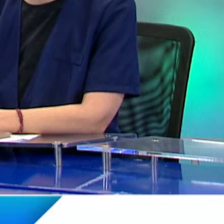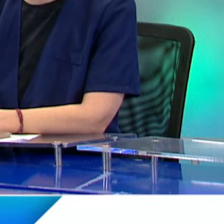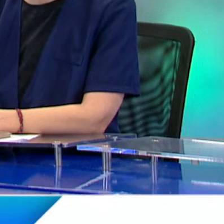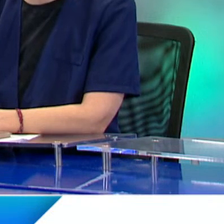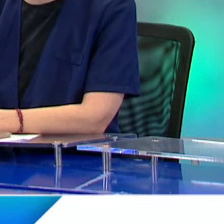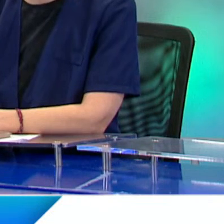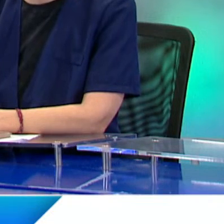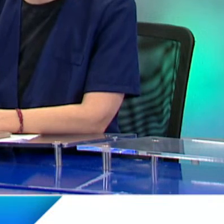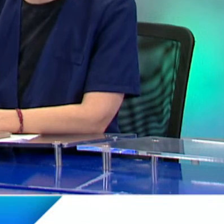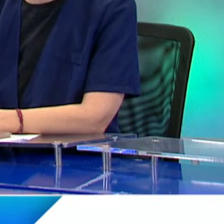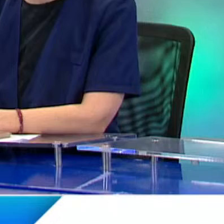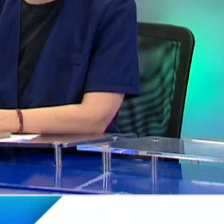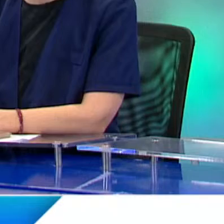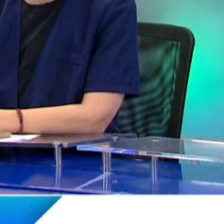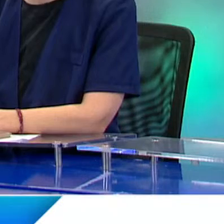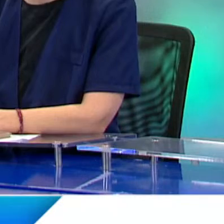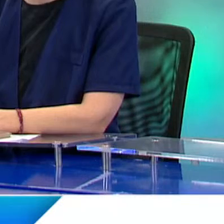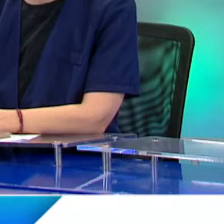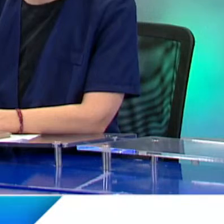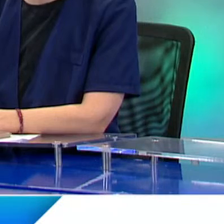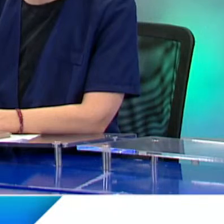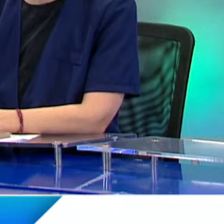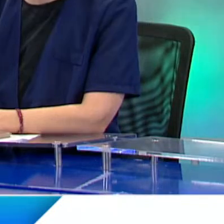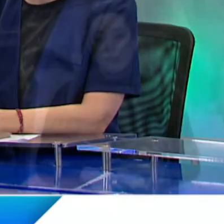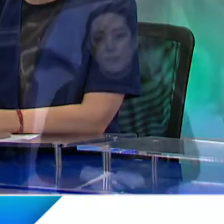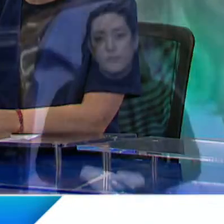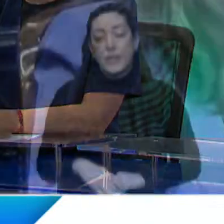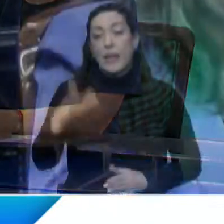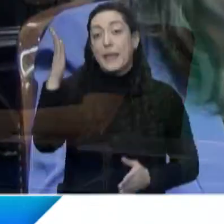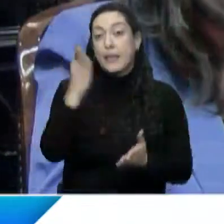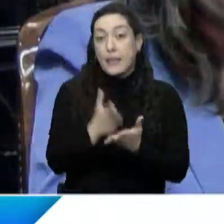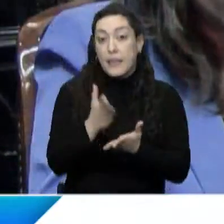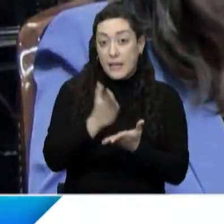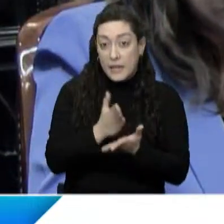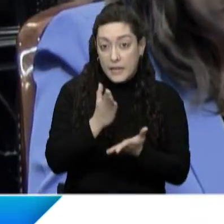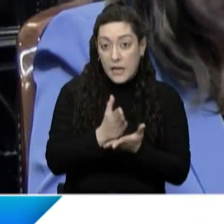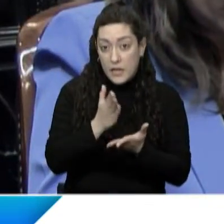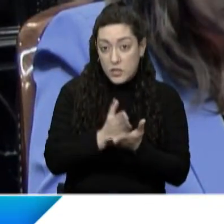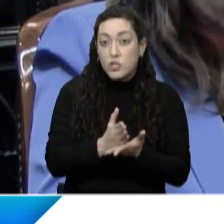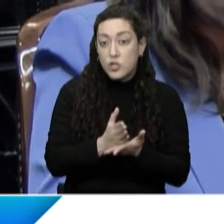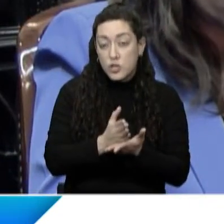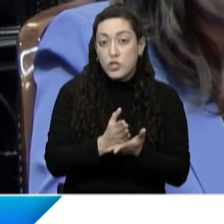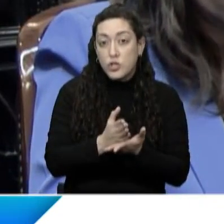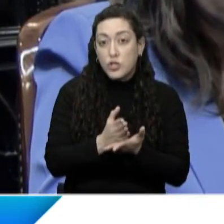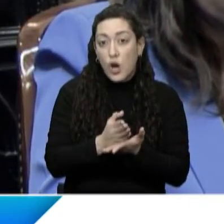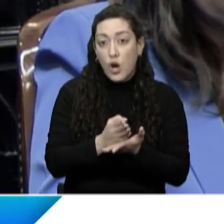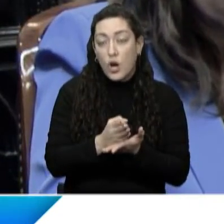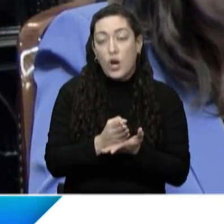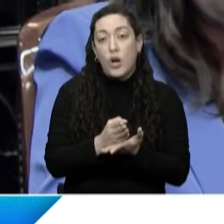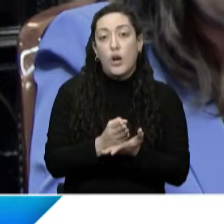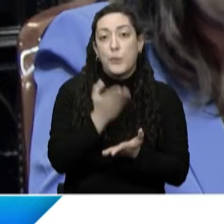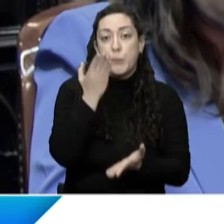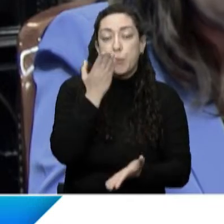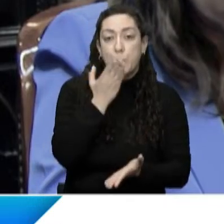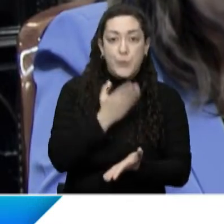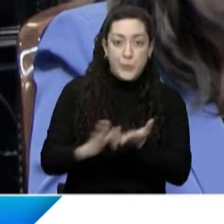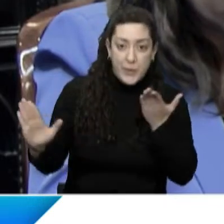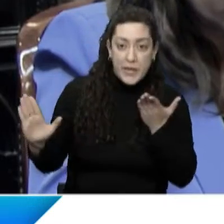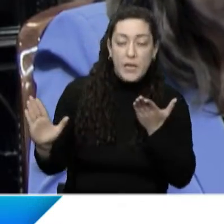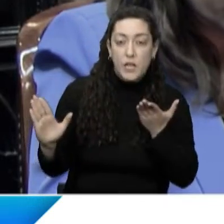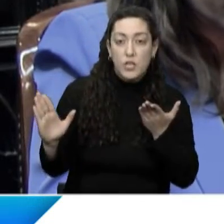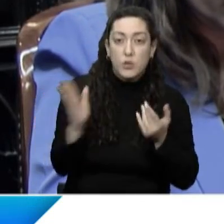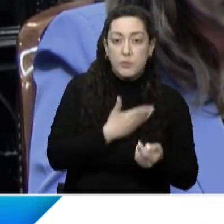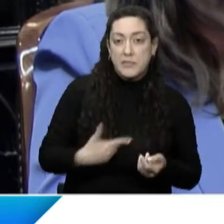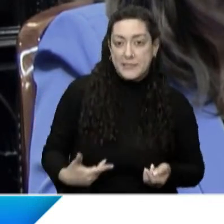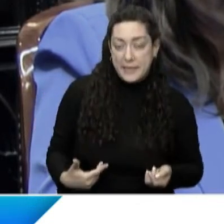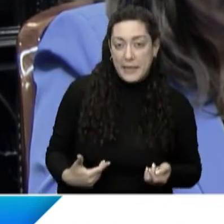del bloque de la Unión Cívica Radical, habló de esta manera. ¿Tiene derecho a vetar el presidente